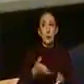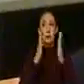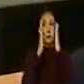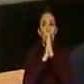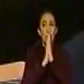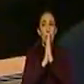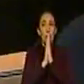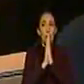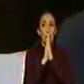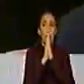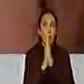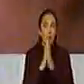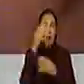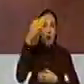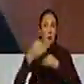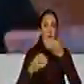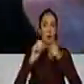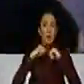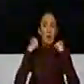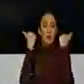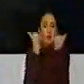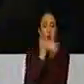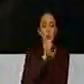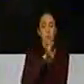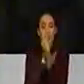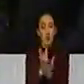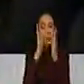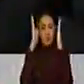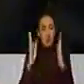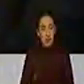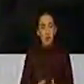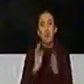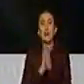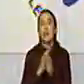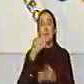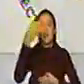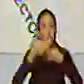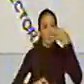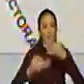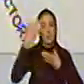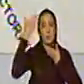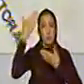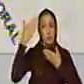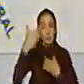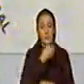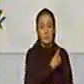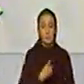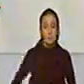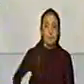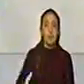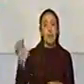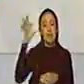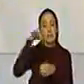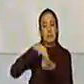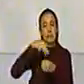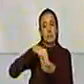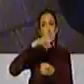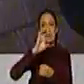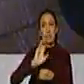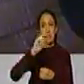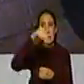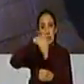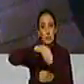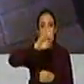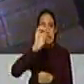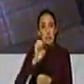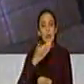se presentó en la Asamblea. Esta vez la funcionaria pública que se busca que sea interpelada es la presidenta del Consejo Nacional Electoral, Diana Tamaint. Los legisladores